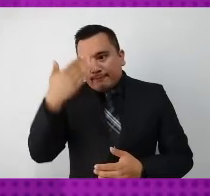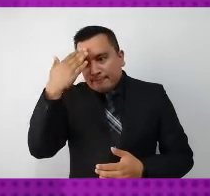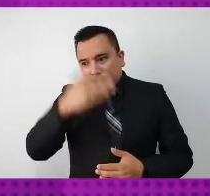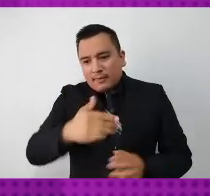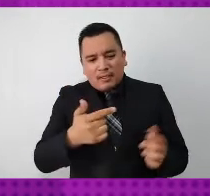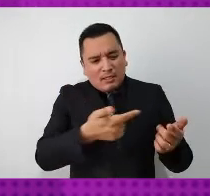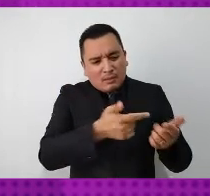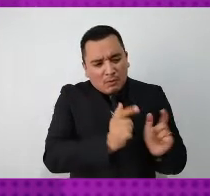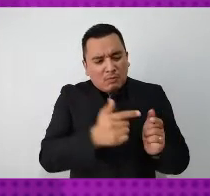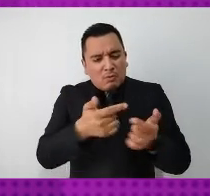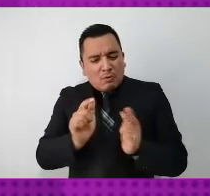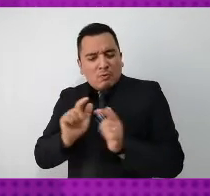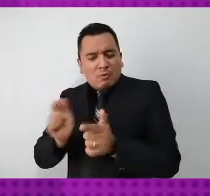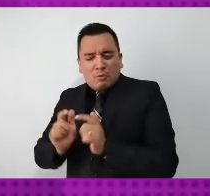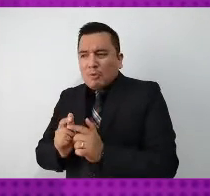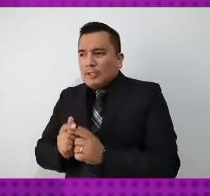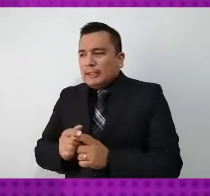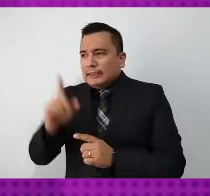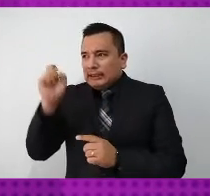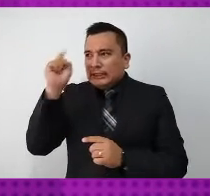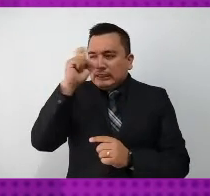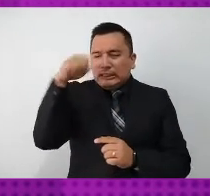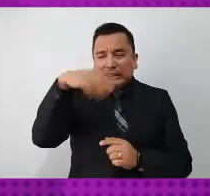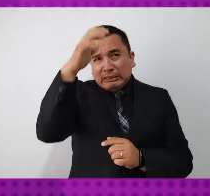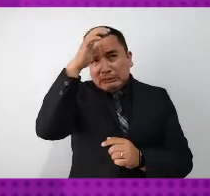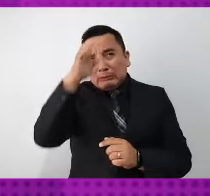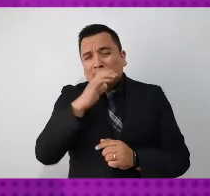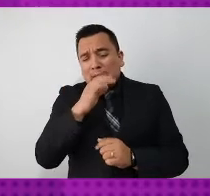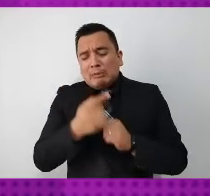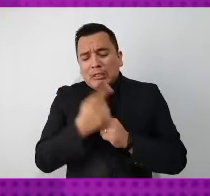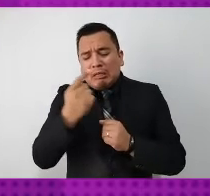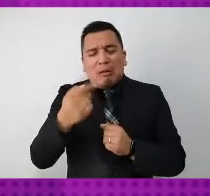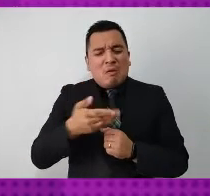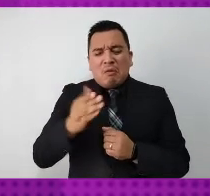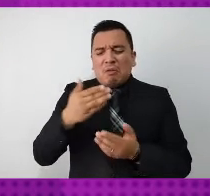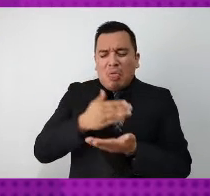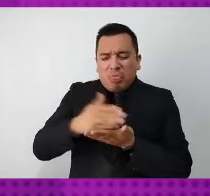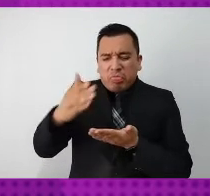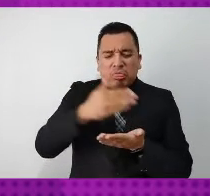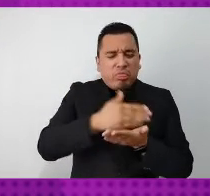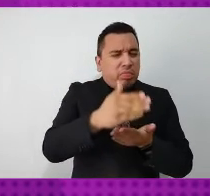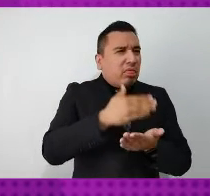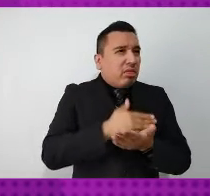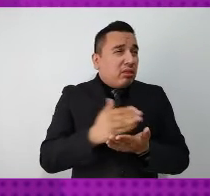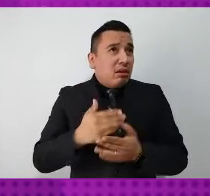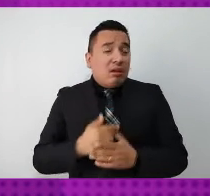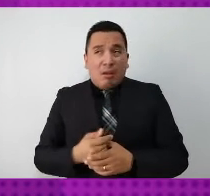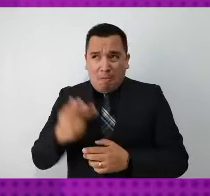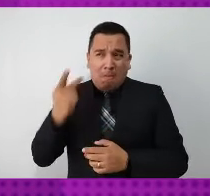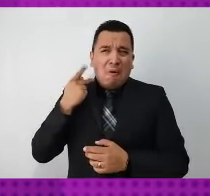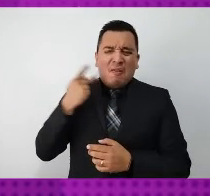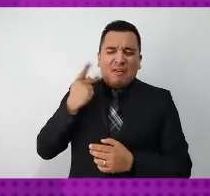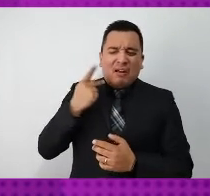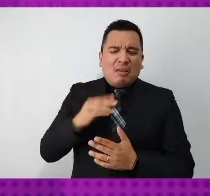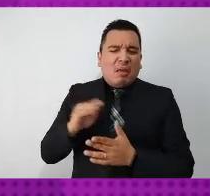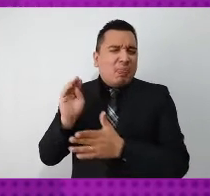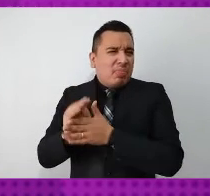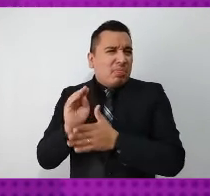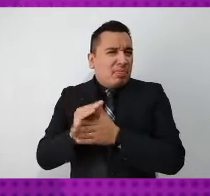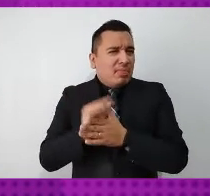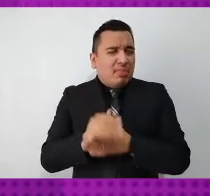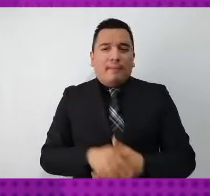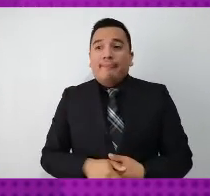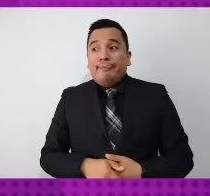estado pues es de exclusión y marginación de las políticas que se implementan en su beneficio ya sean